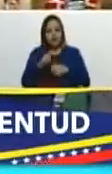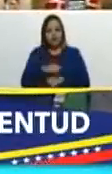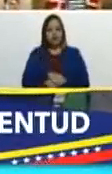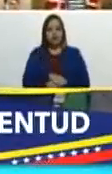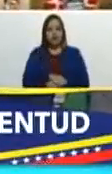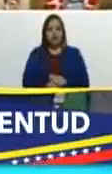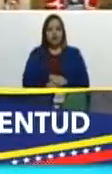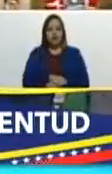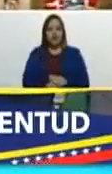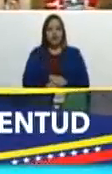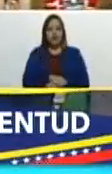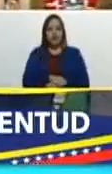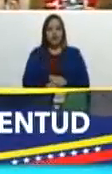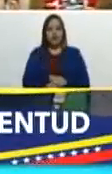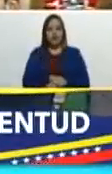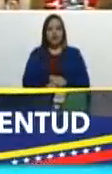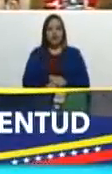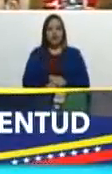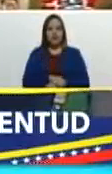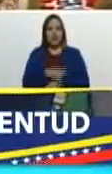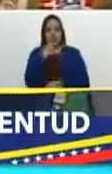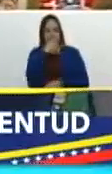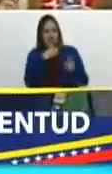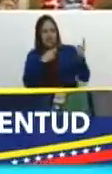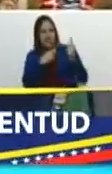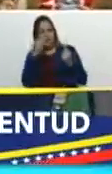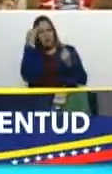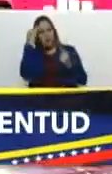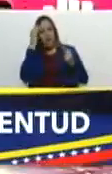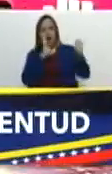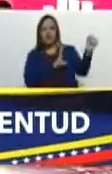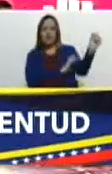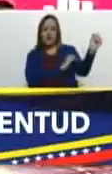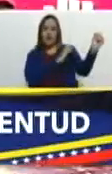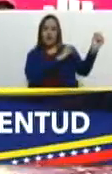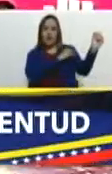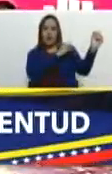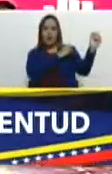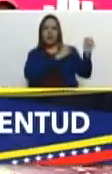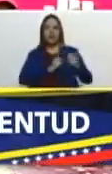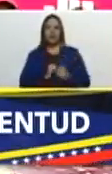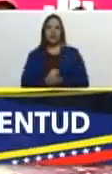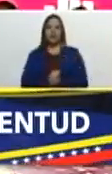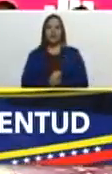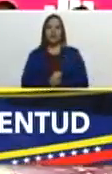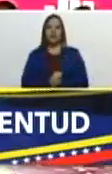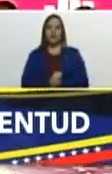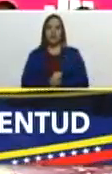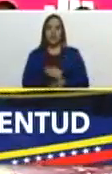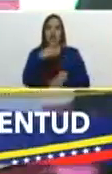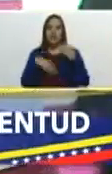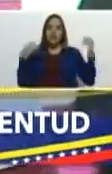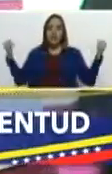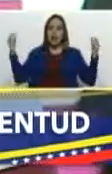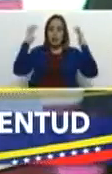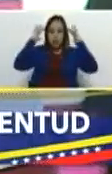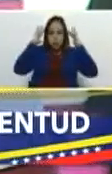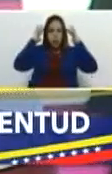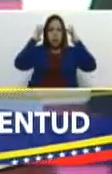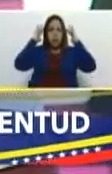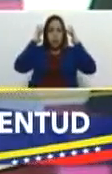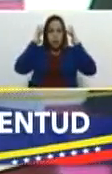¿Memoria? Dice Mervin Maldonado, memoria muscular. Entonces uno apenas hace ejercicio, ra,